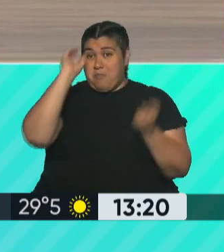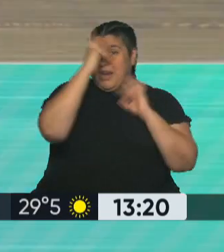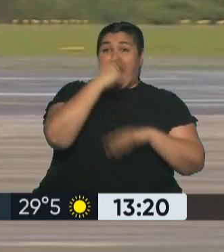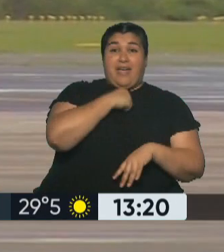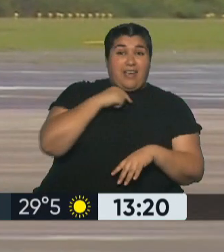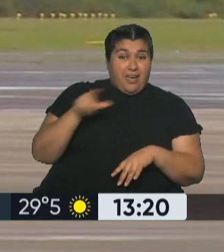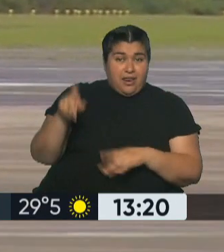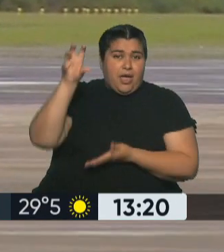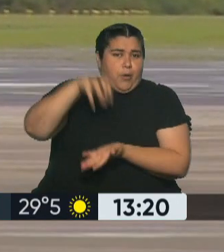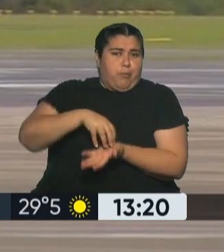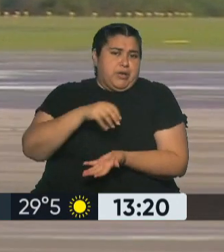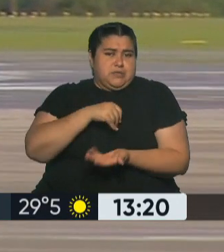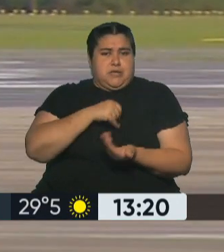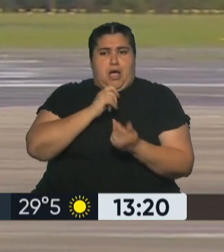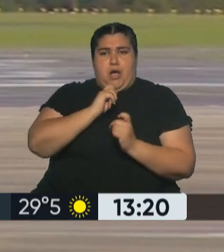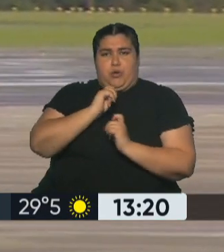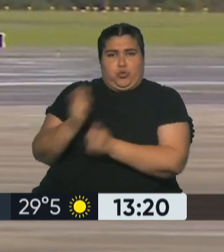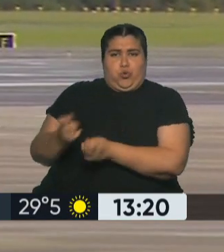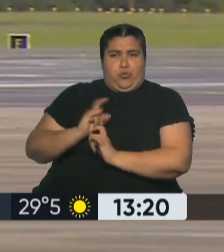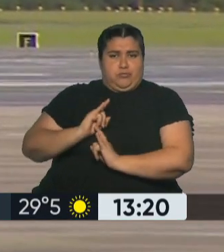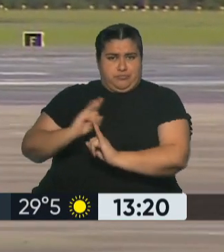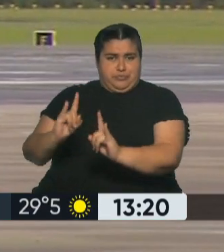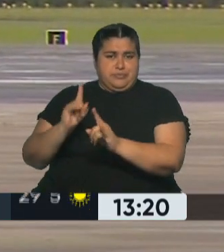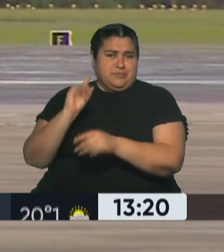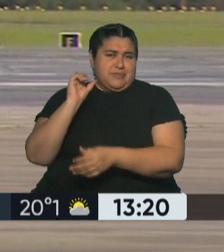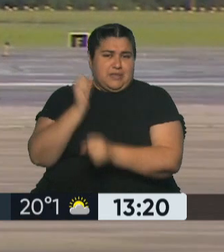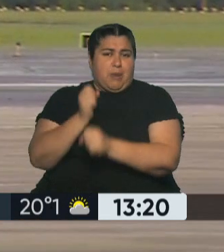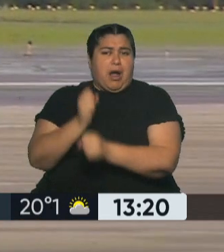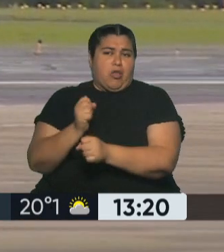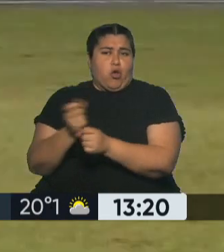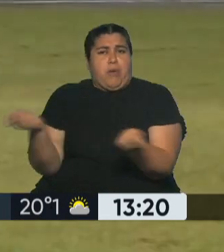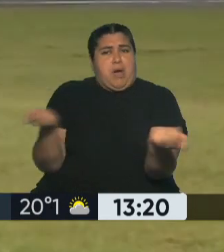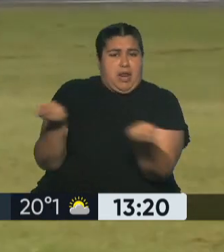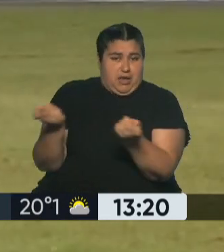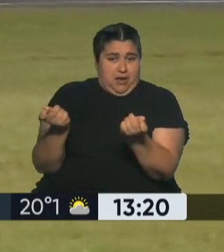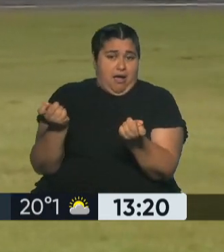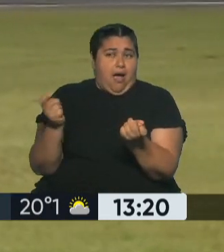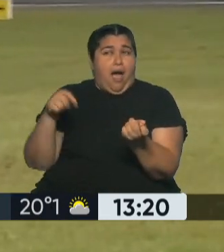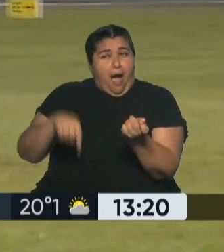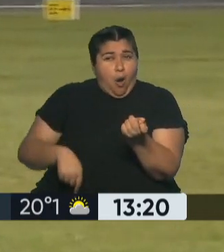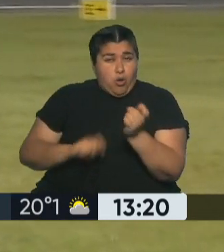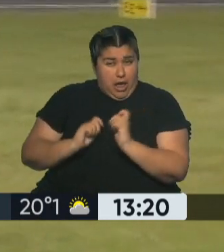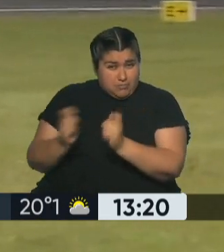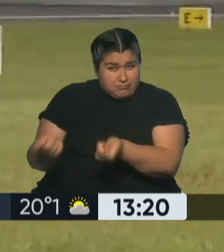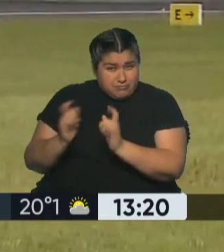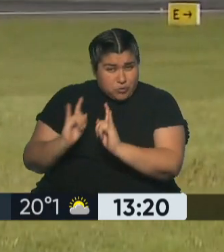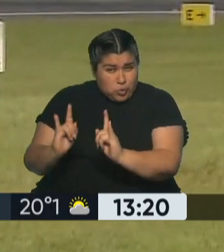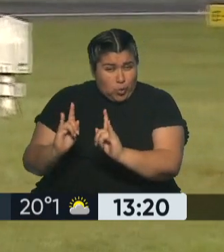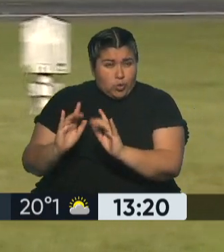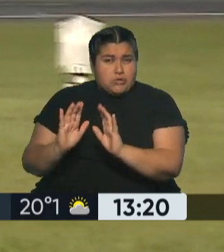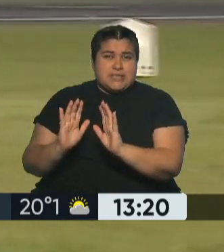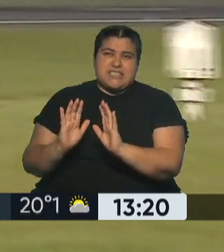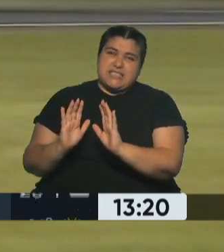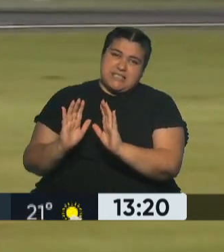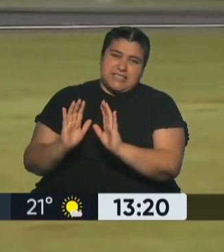pasara a manos de sus trabajadores no parece factible que esto pueda suceder que sea viable el tema de que la empresa se queda en medio en